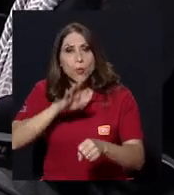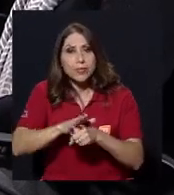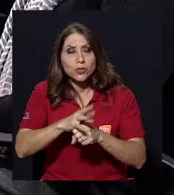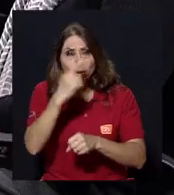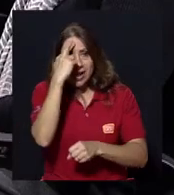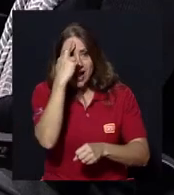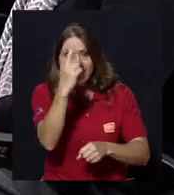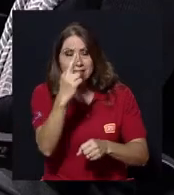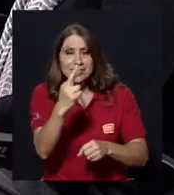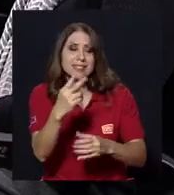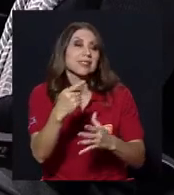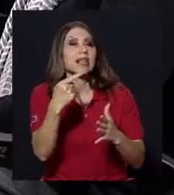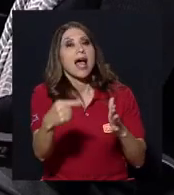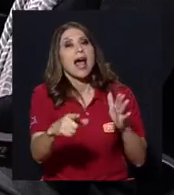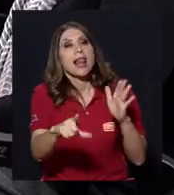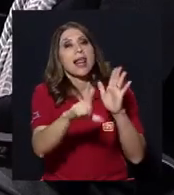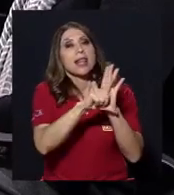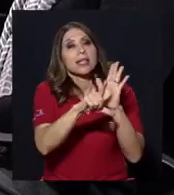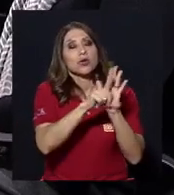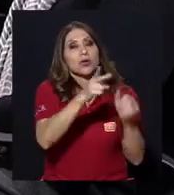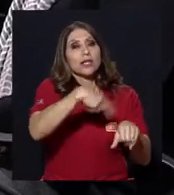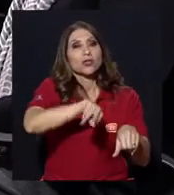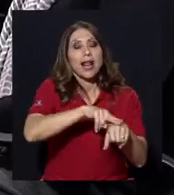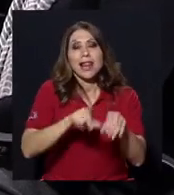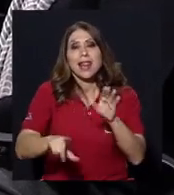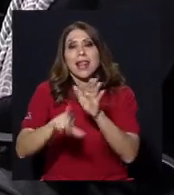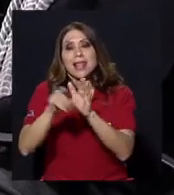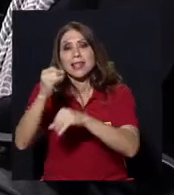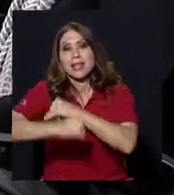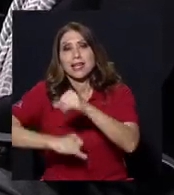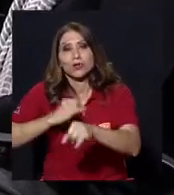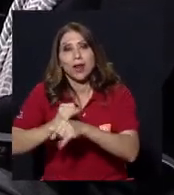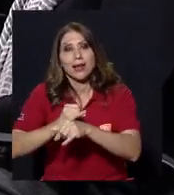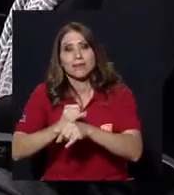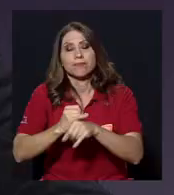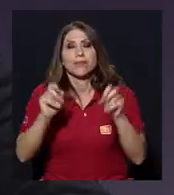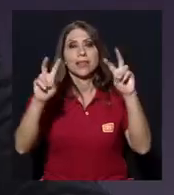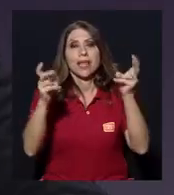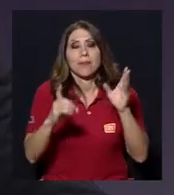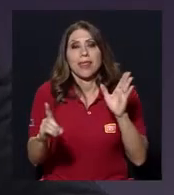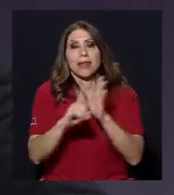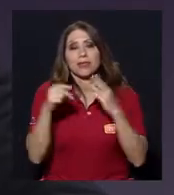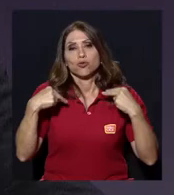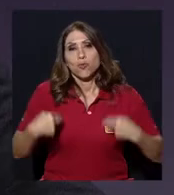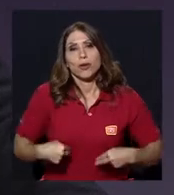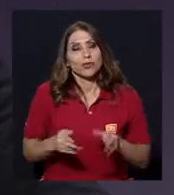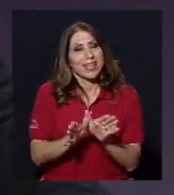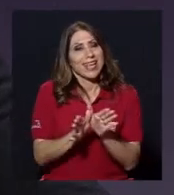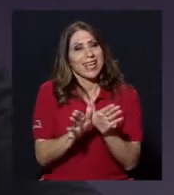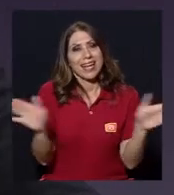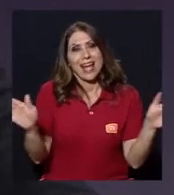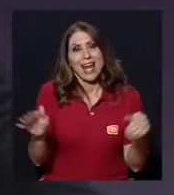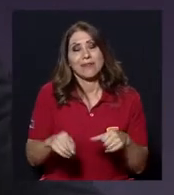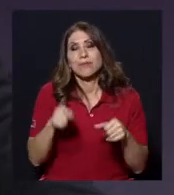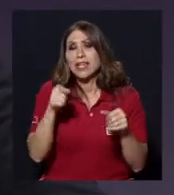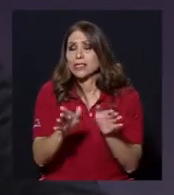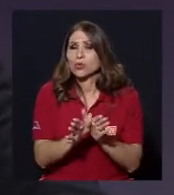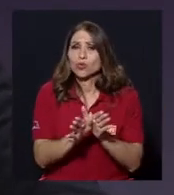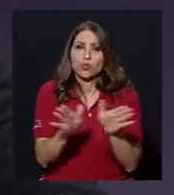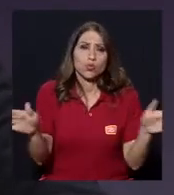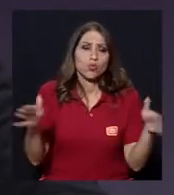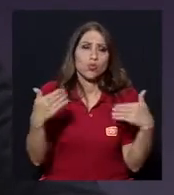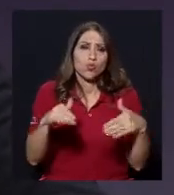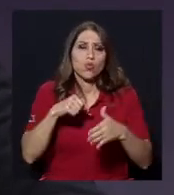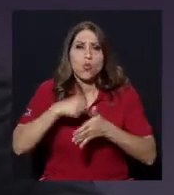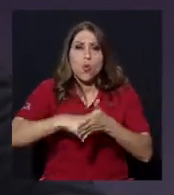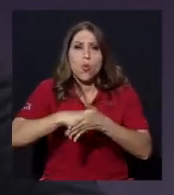el respeto a la legislación nacional e internacional en materia de derechos humanos en general, ¿verdad? Y eso es una gran sombrilla, digamos,